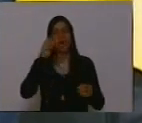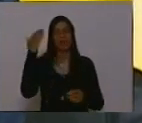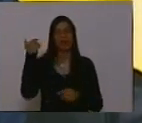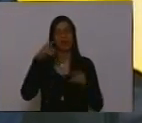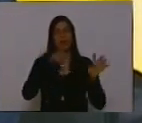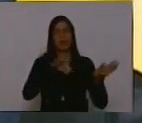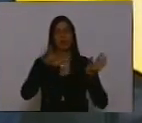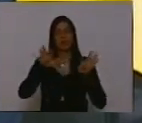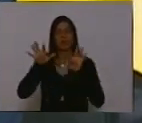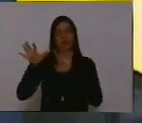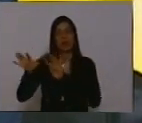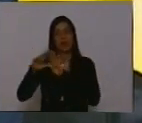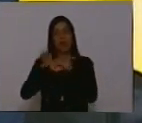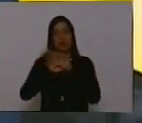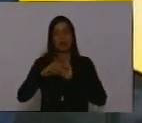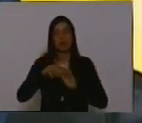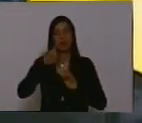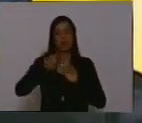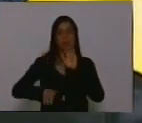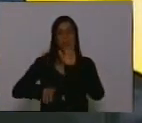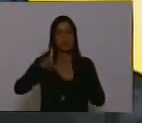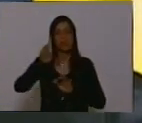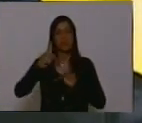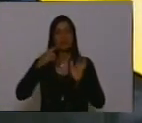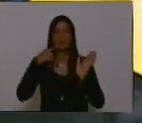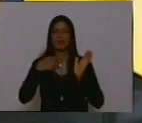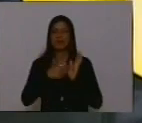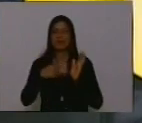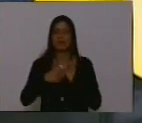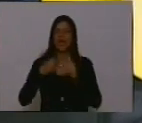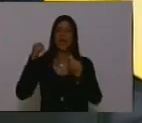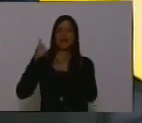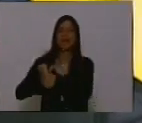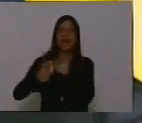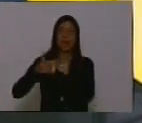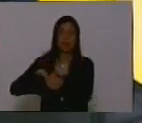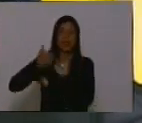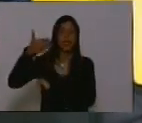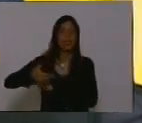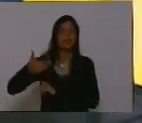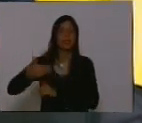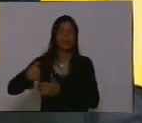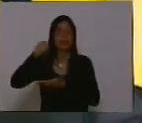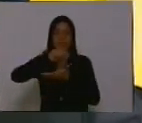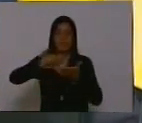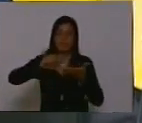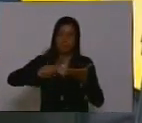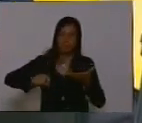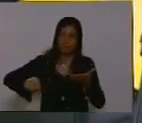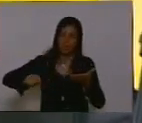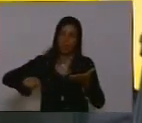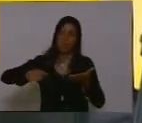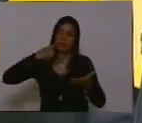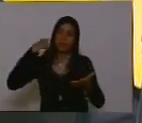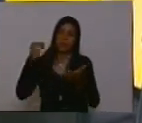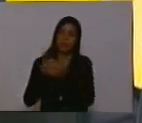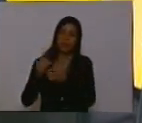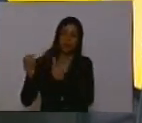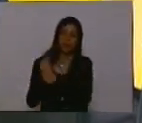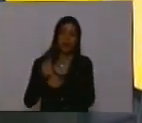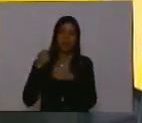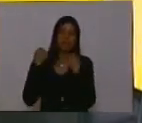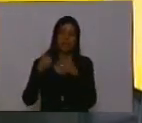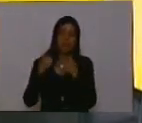real en el artículo 111 la incorporación del deporte como un hecho tangible, leal y